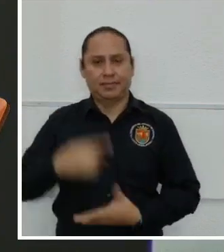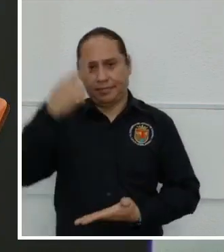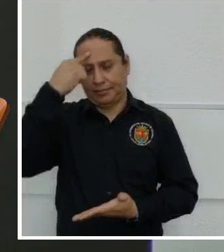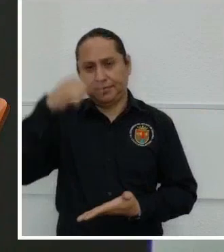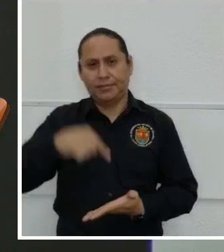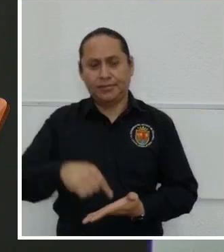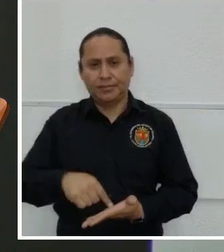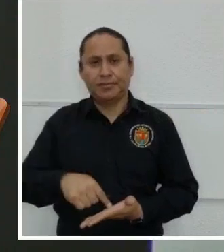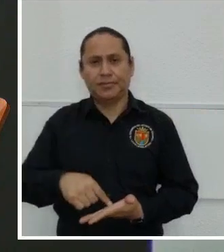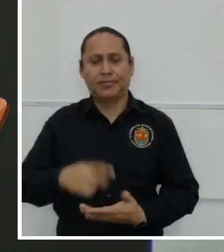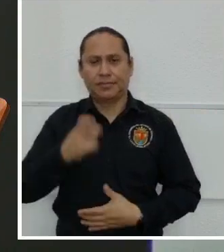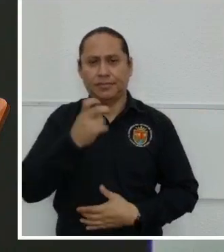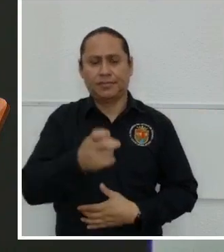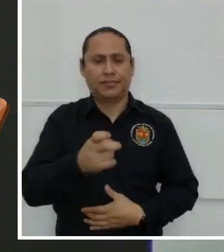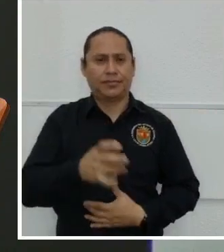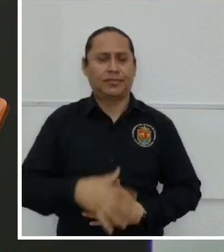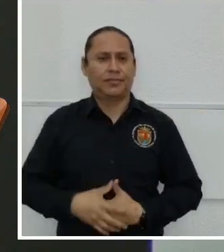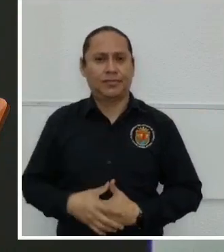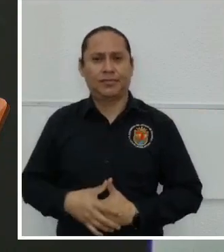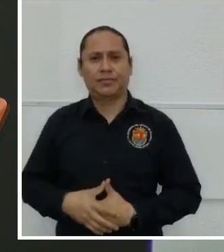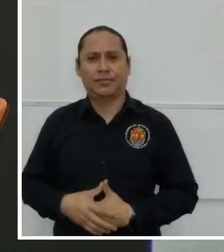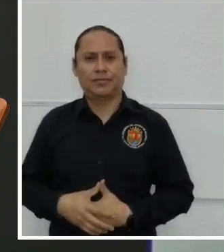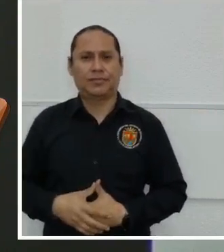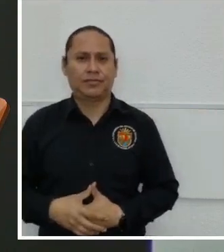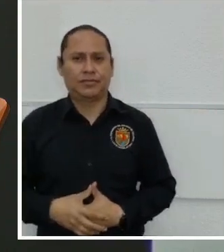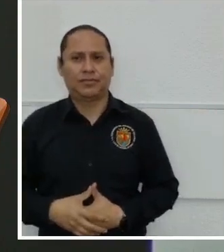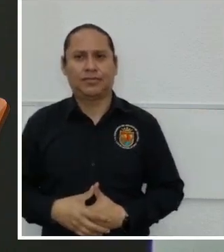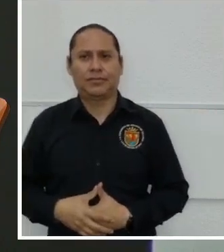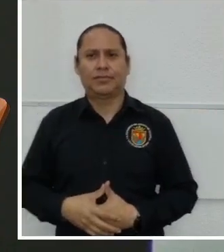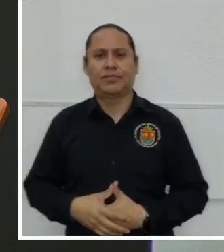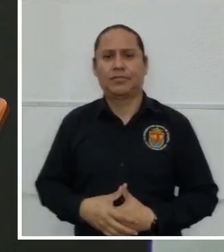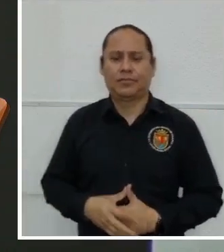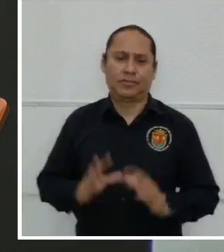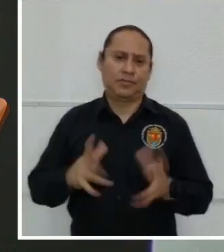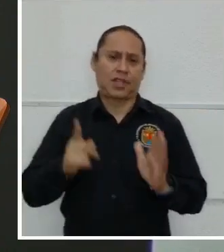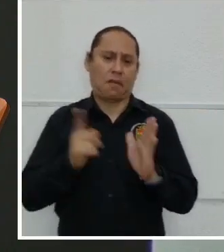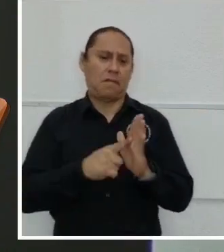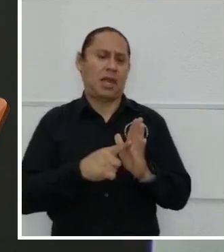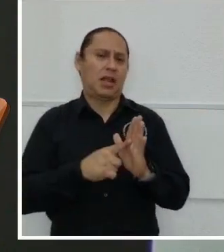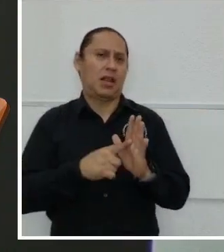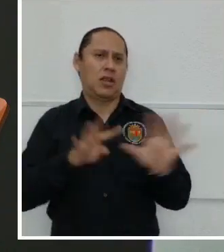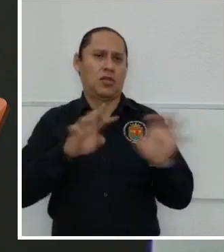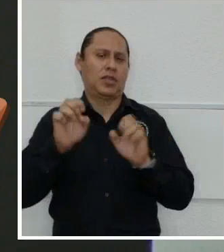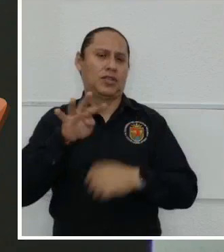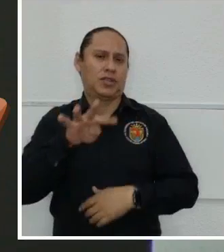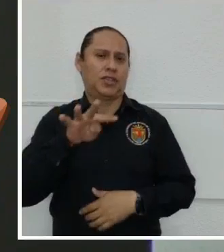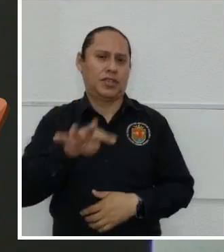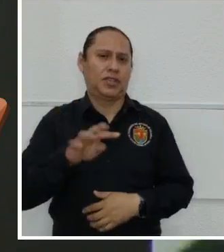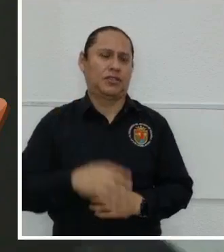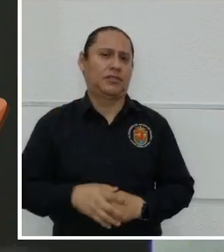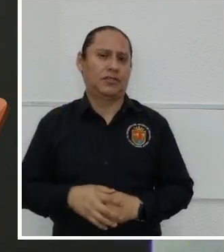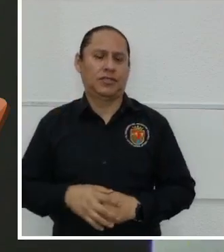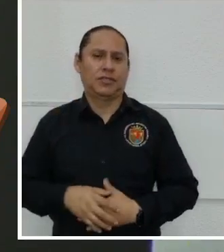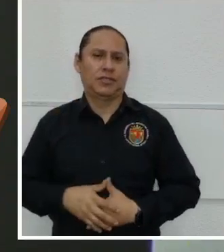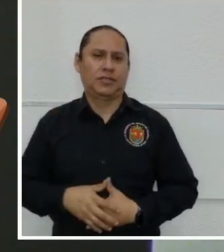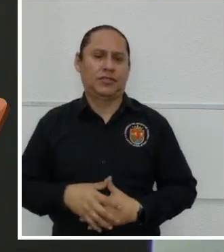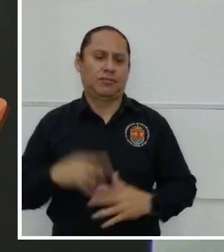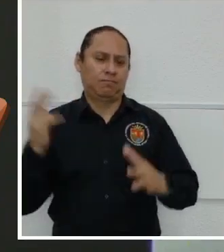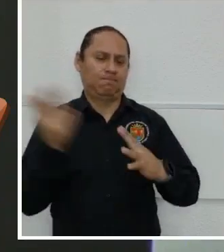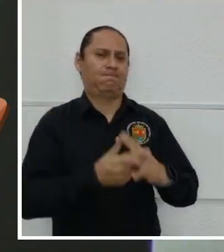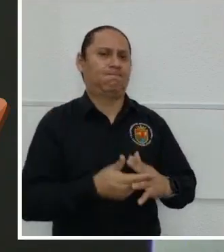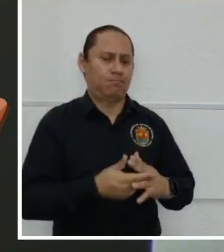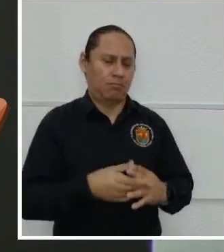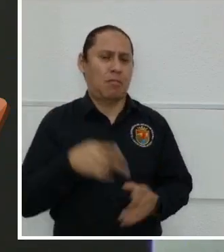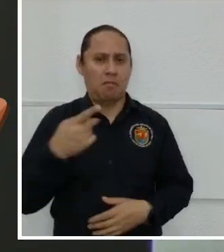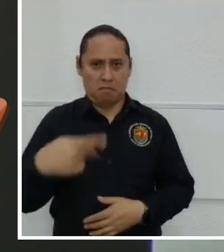creo que eso ya desde 1919 fue asesinada ella, pero